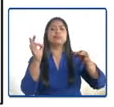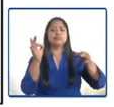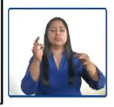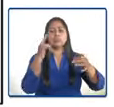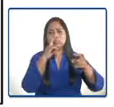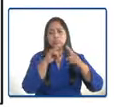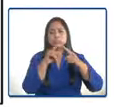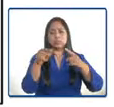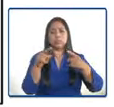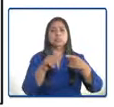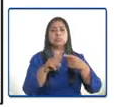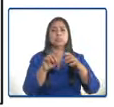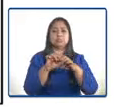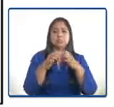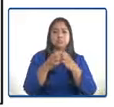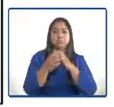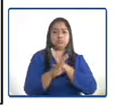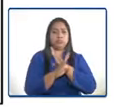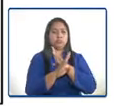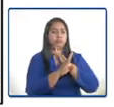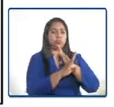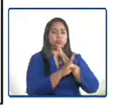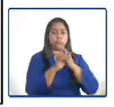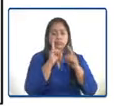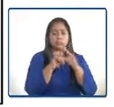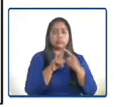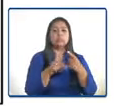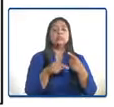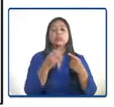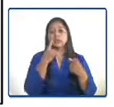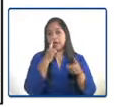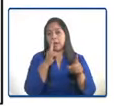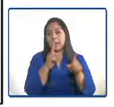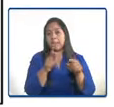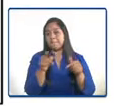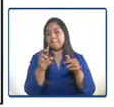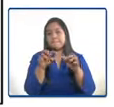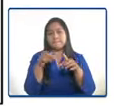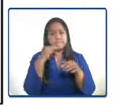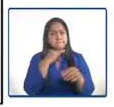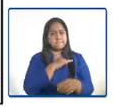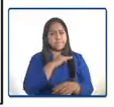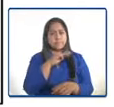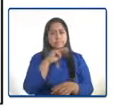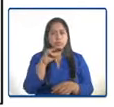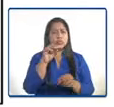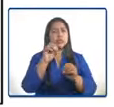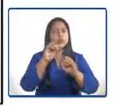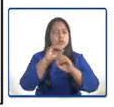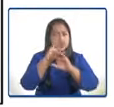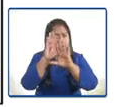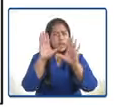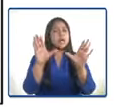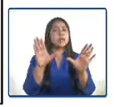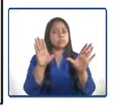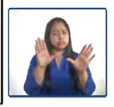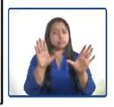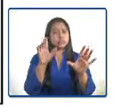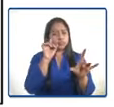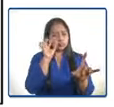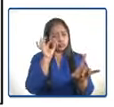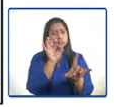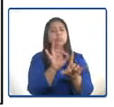personal equipado, un personal con una misión clara y concisa